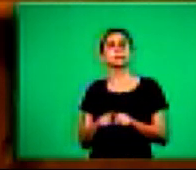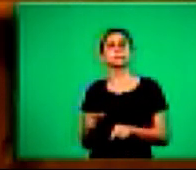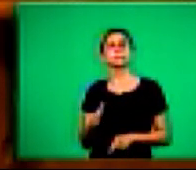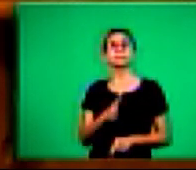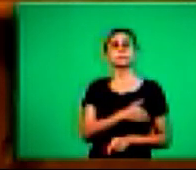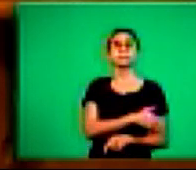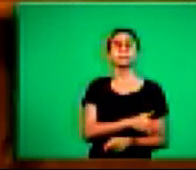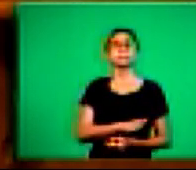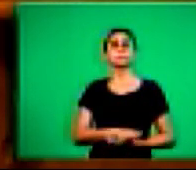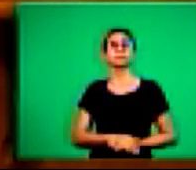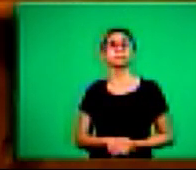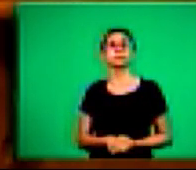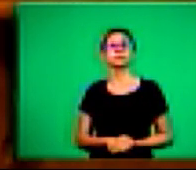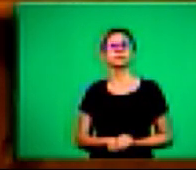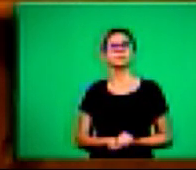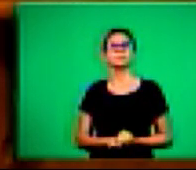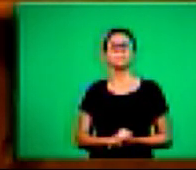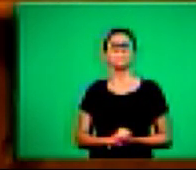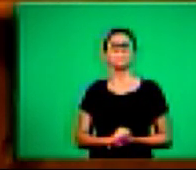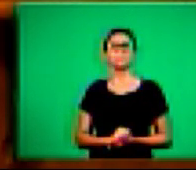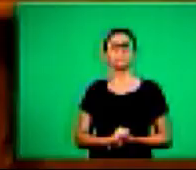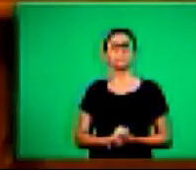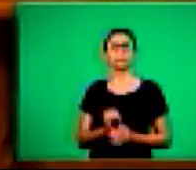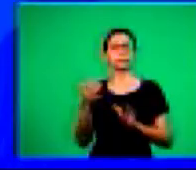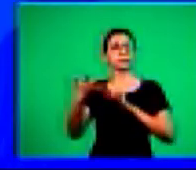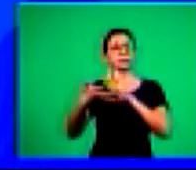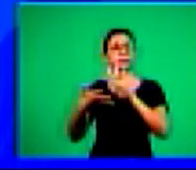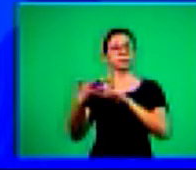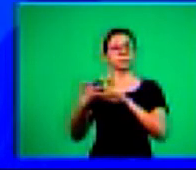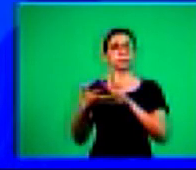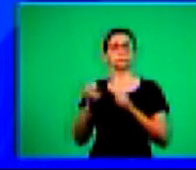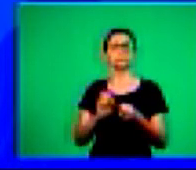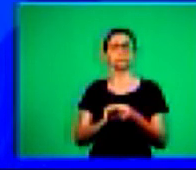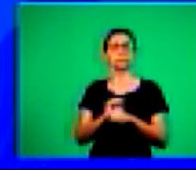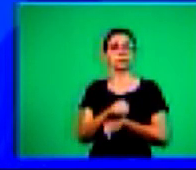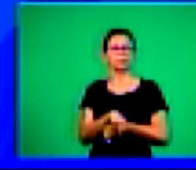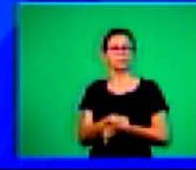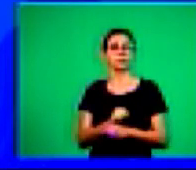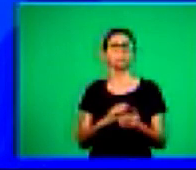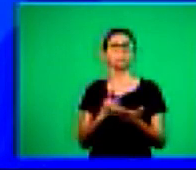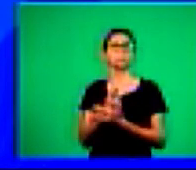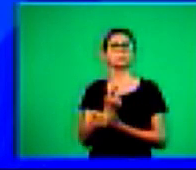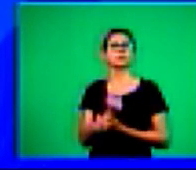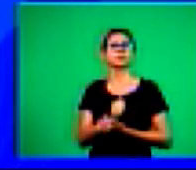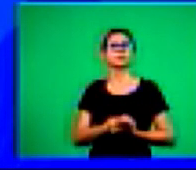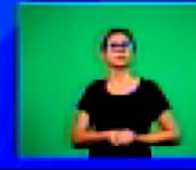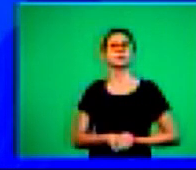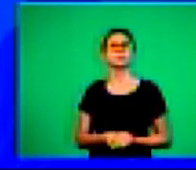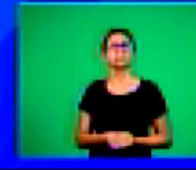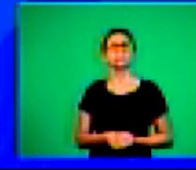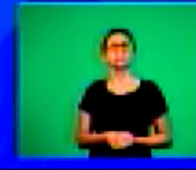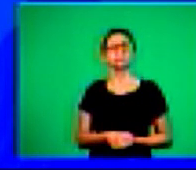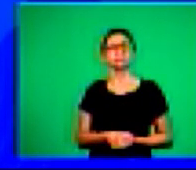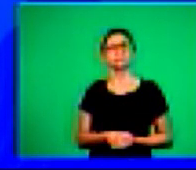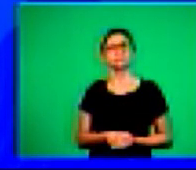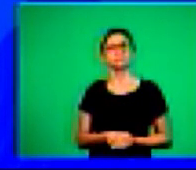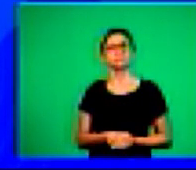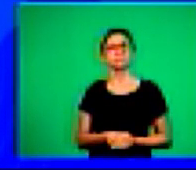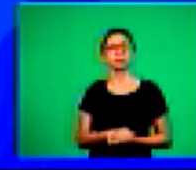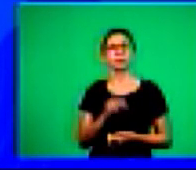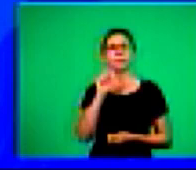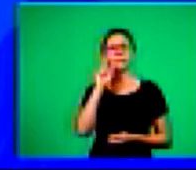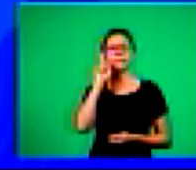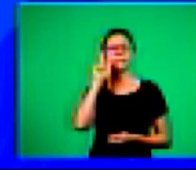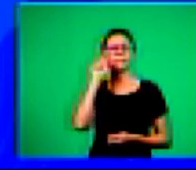también que destacamos fue el seminario de la link lengua brasilera de señales libras que ocurrió en el